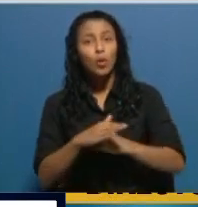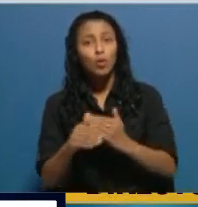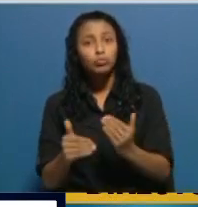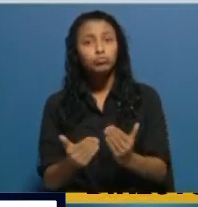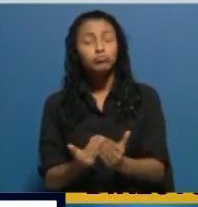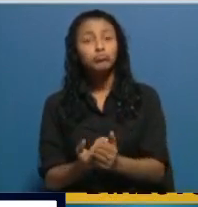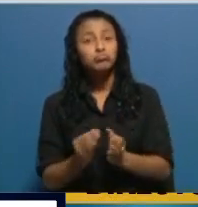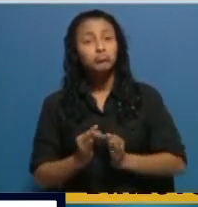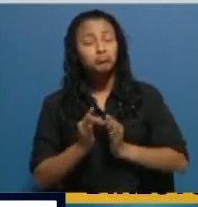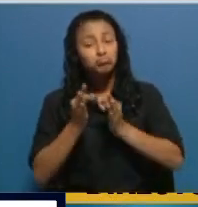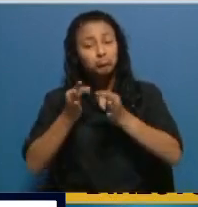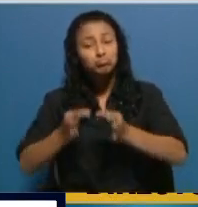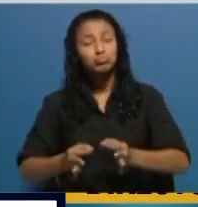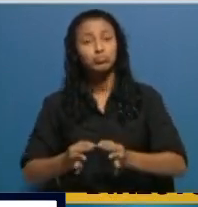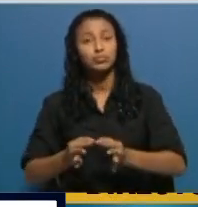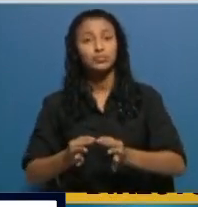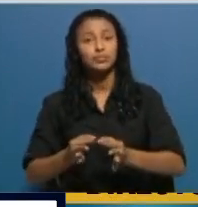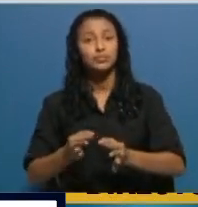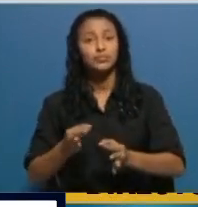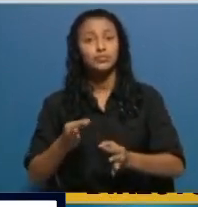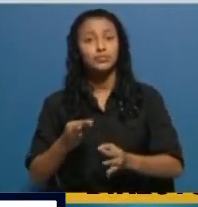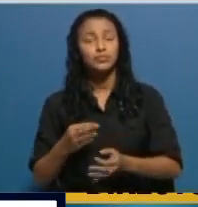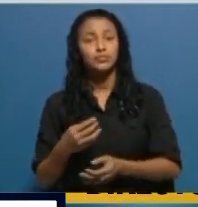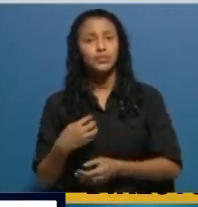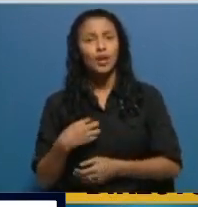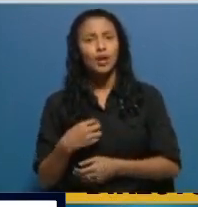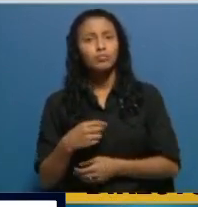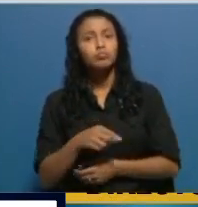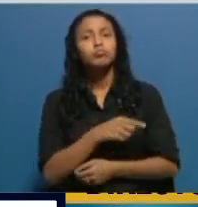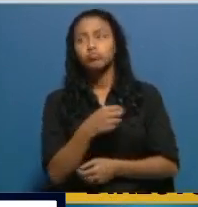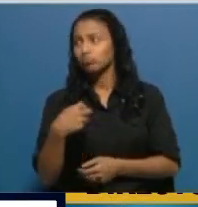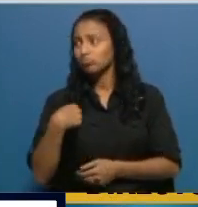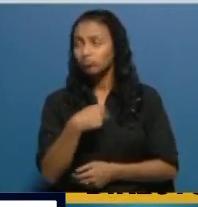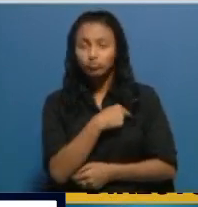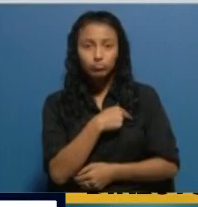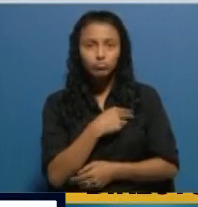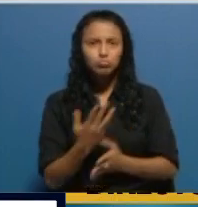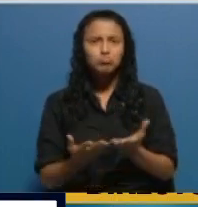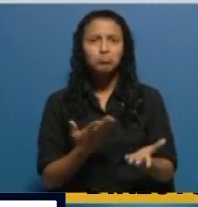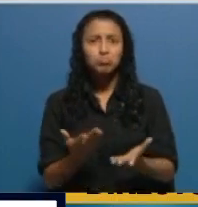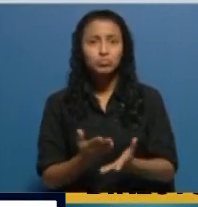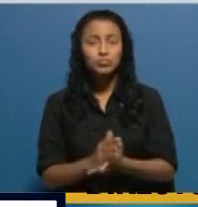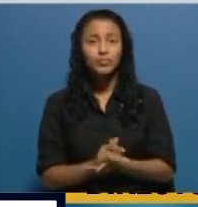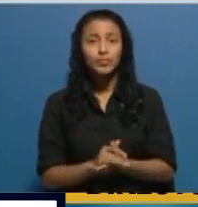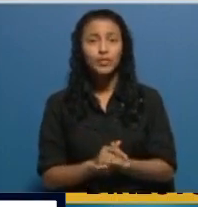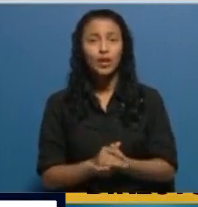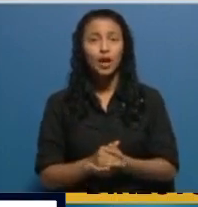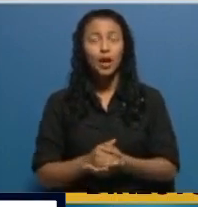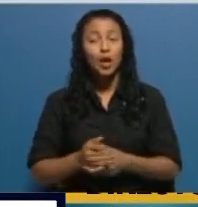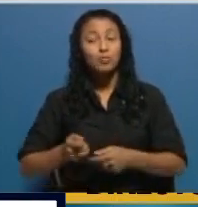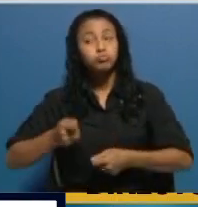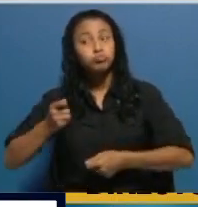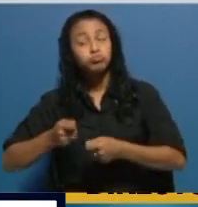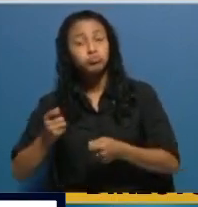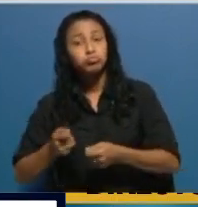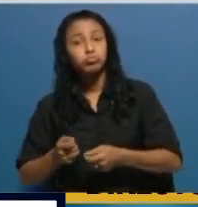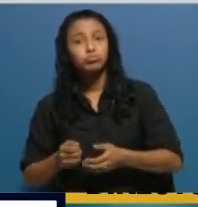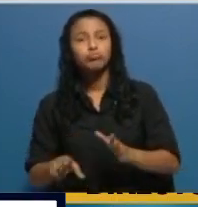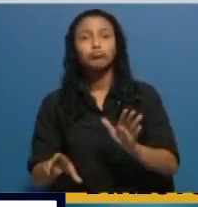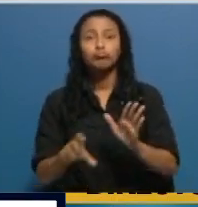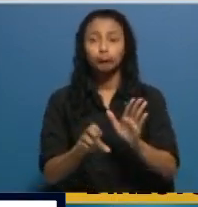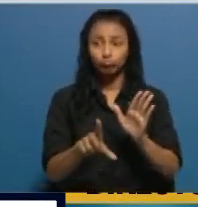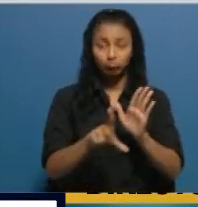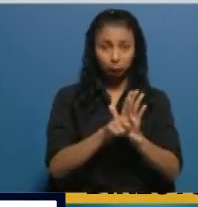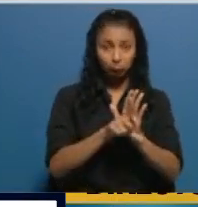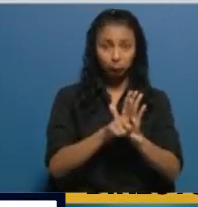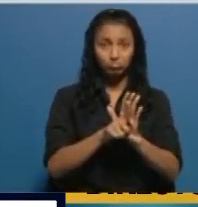han depositado los electores en nosotros para que trasladara debates y acuerdos se plasmen en las